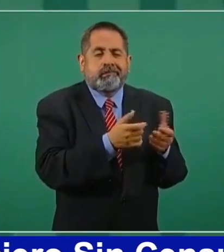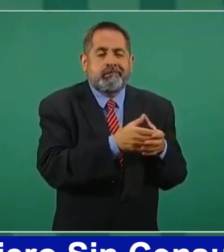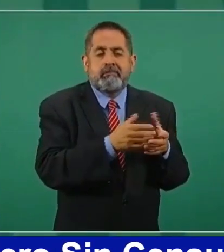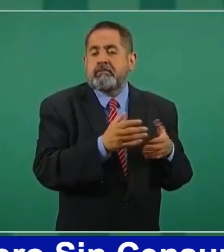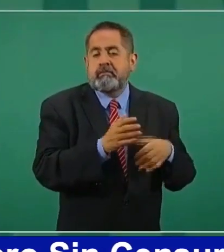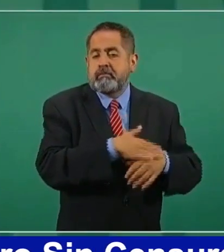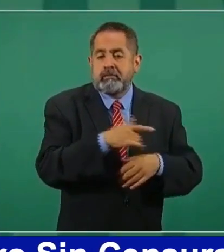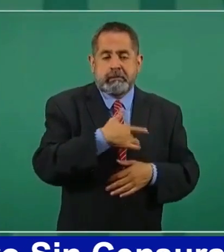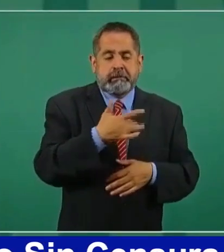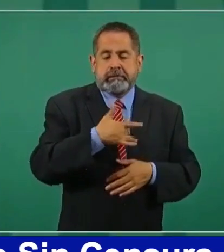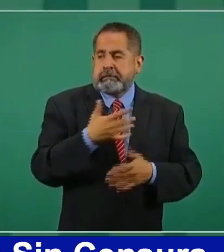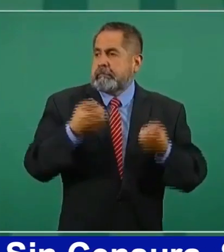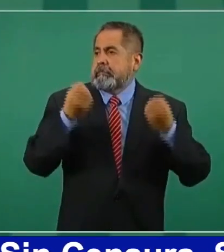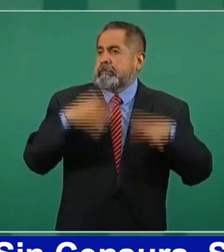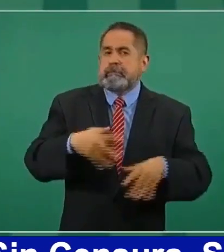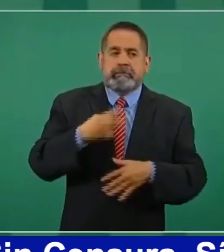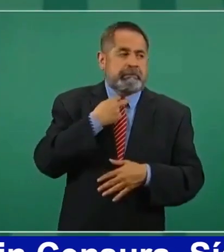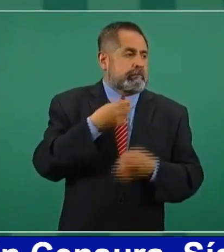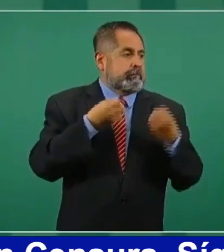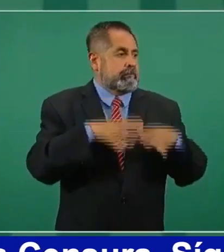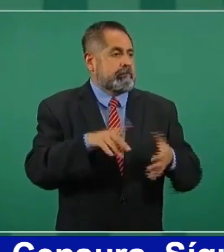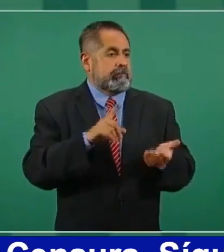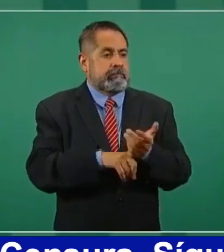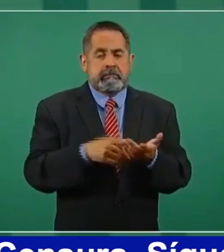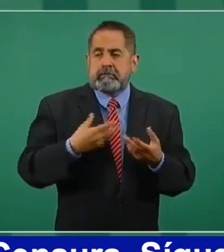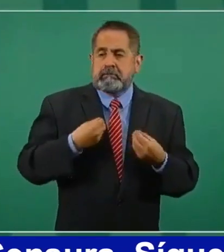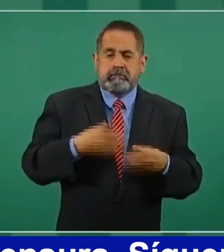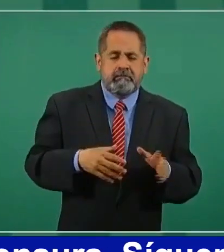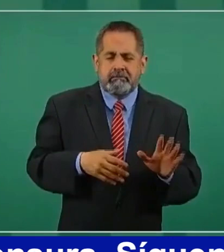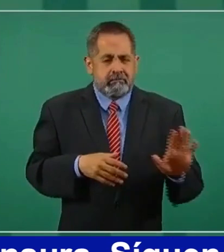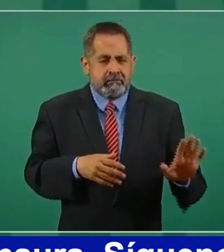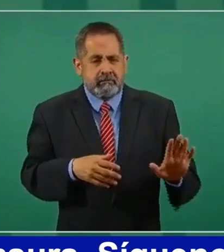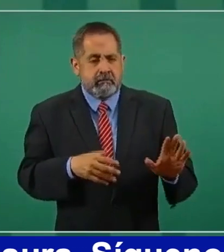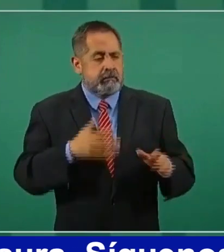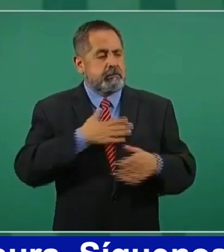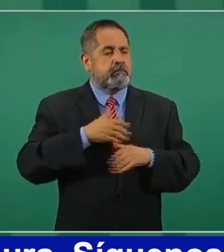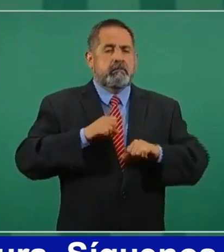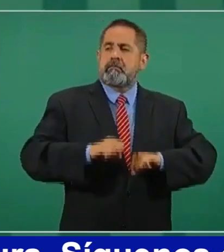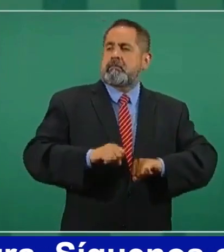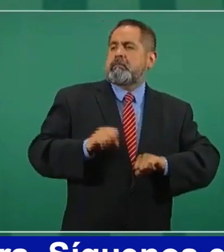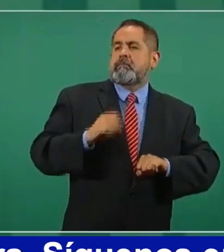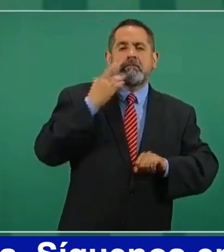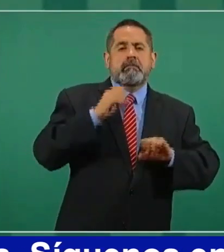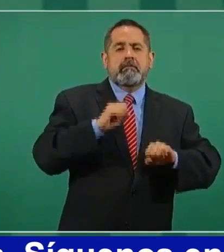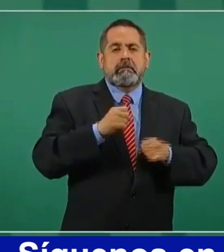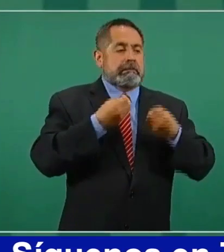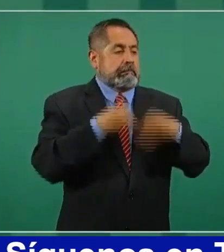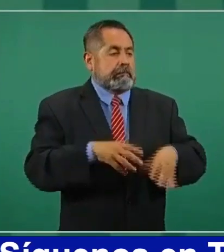siente que se le afectan sus intereses, sus privilegios,